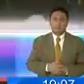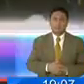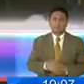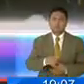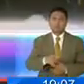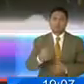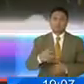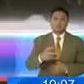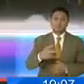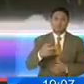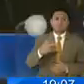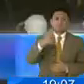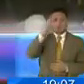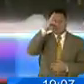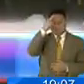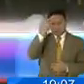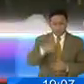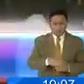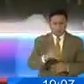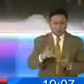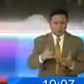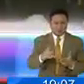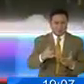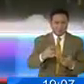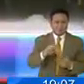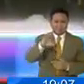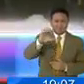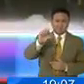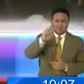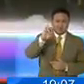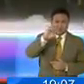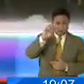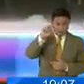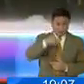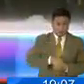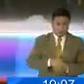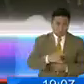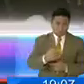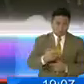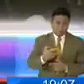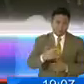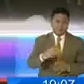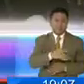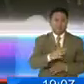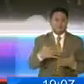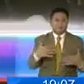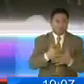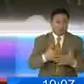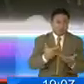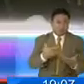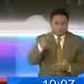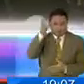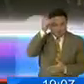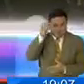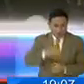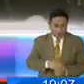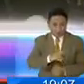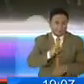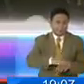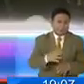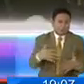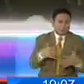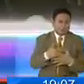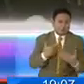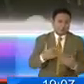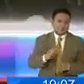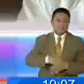de equivocarse hasta en una cita de Benjamín Carrió, pues demuestra un estado de nervios, porque no creo que sea ignorancia, sino nerviosismo